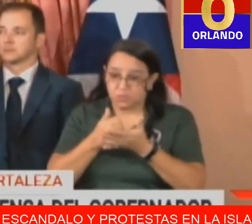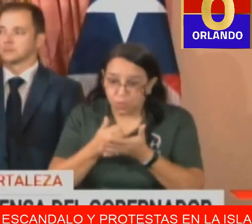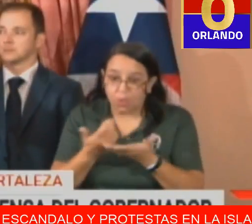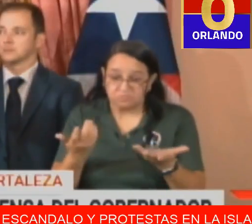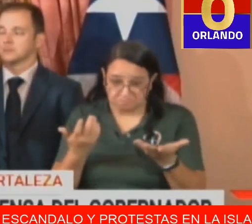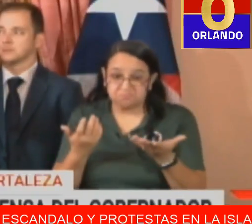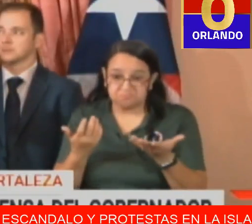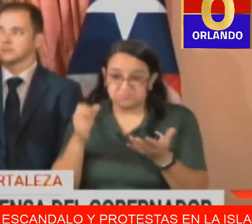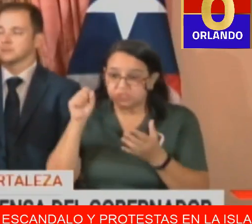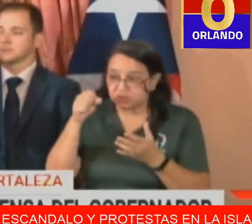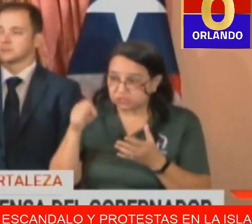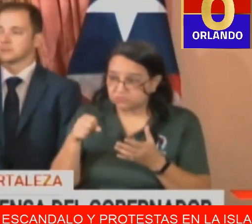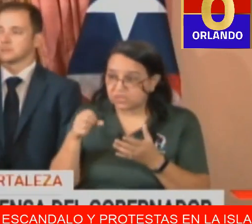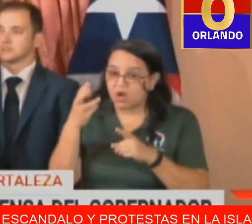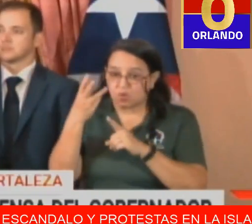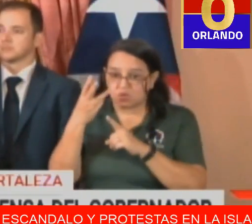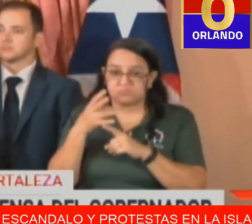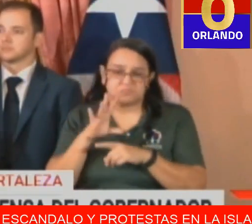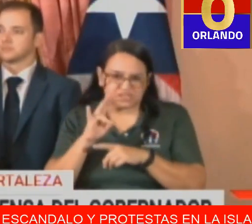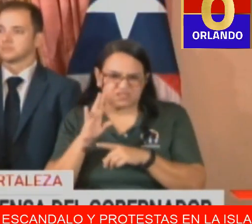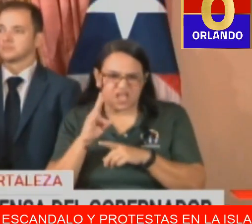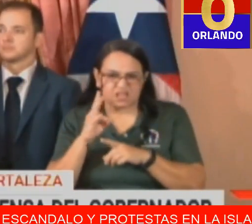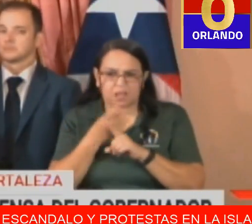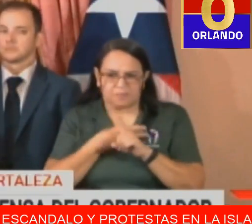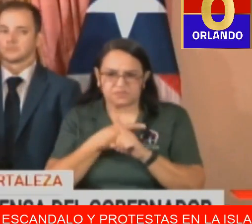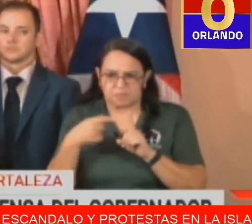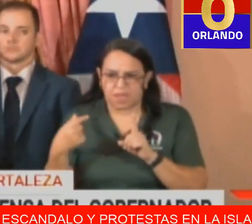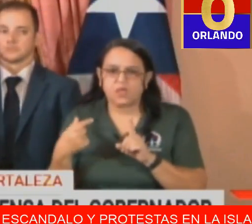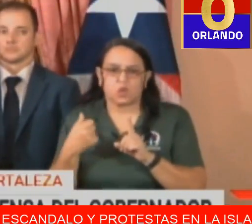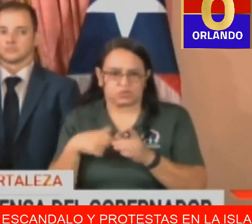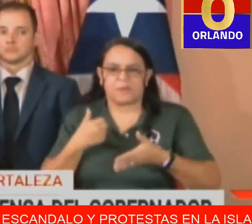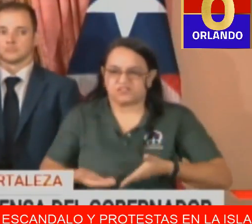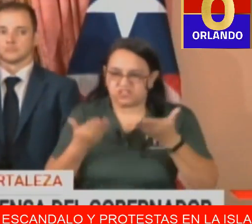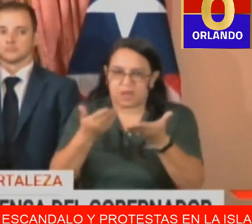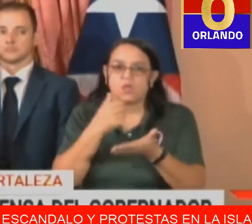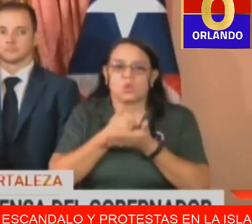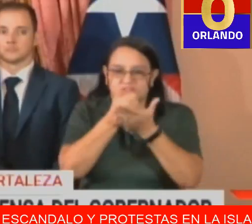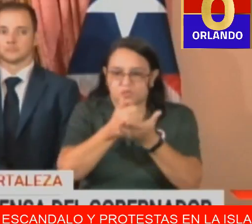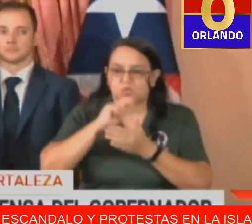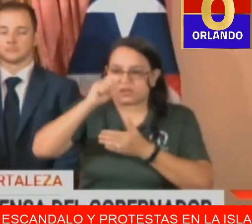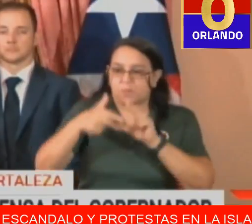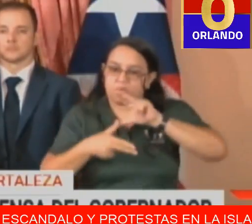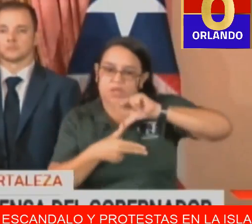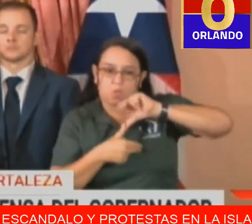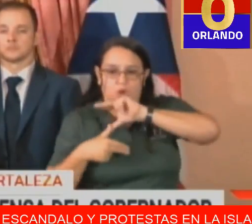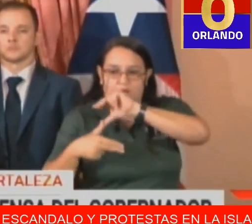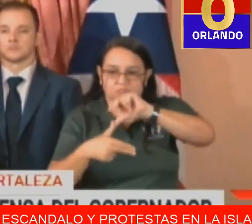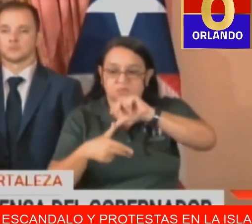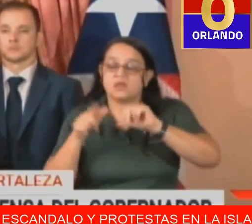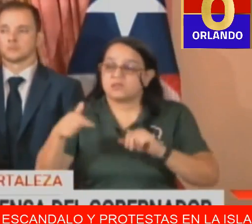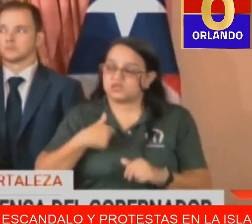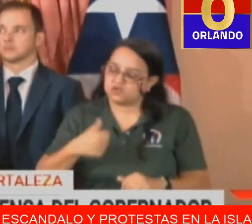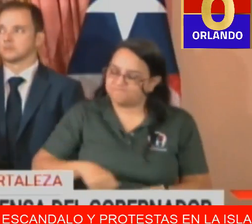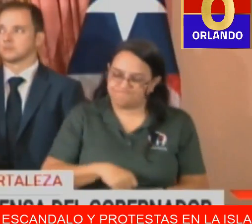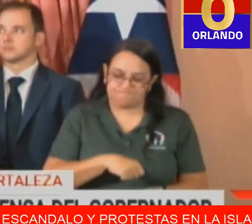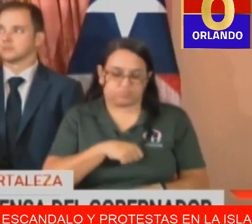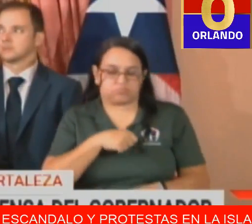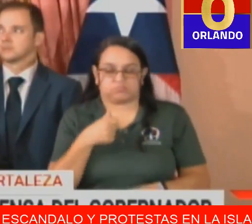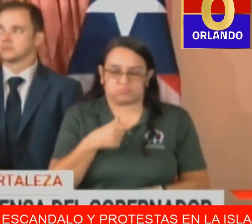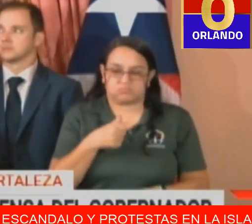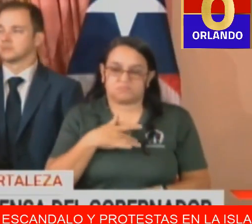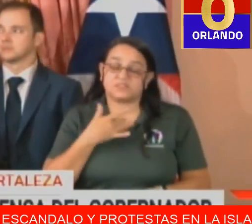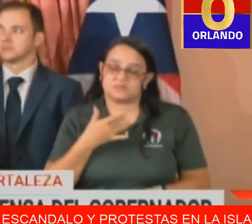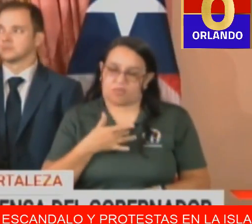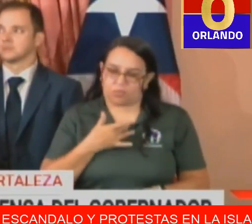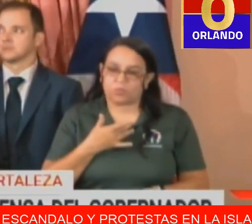portavoz, estaba solicitando ayuda y estaba llevando esa ayuda después del huracán. Y de eso yo me siento muy orgulloso. Pero